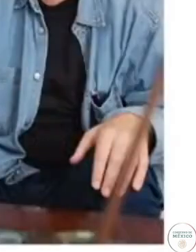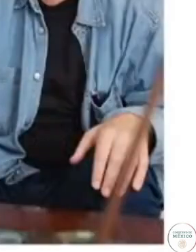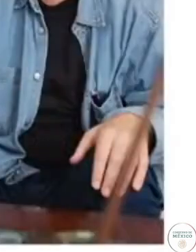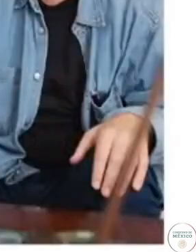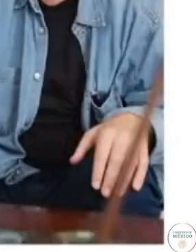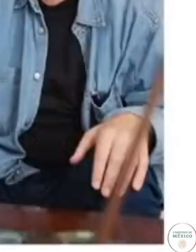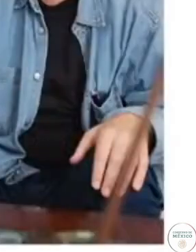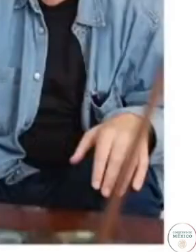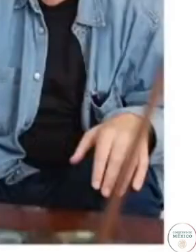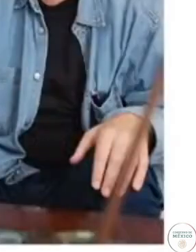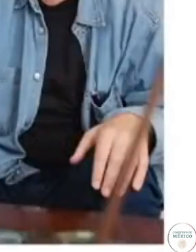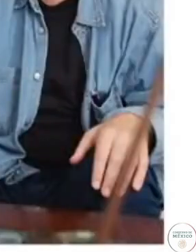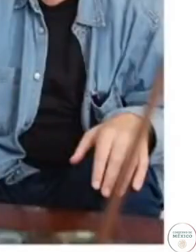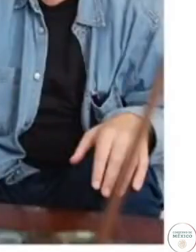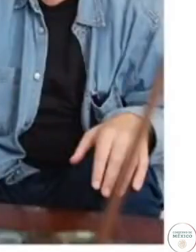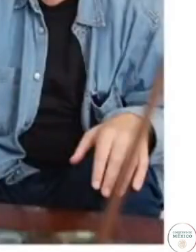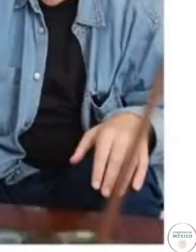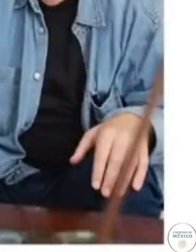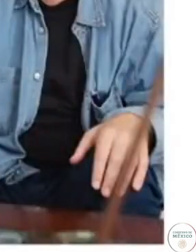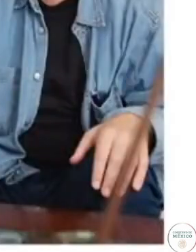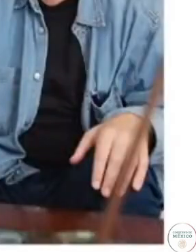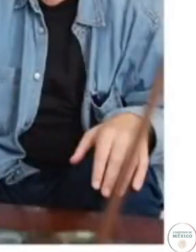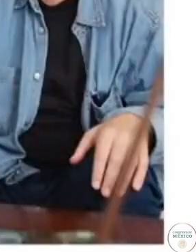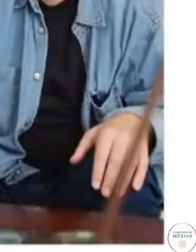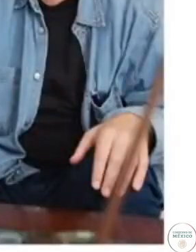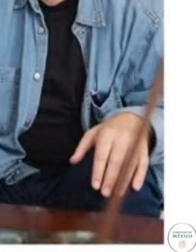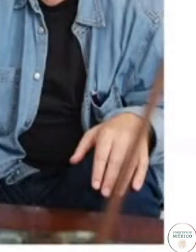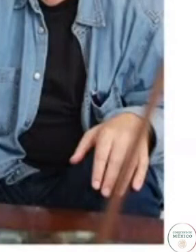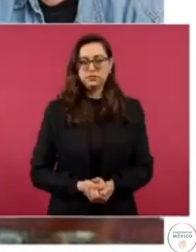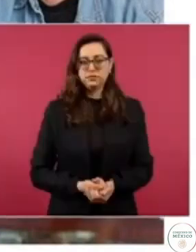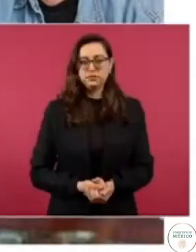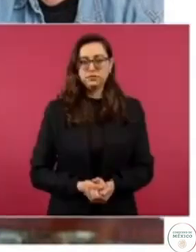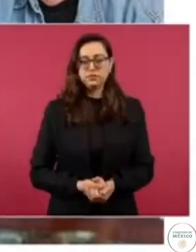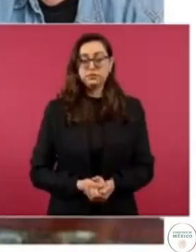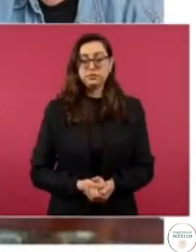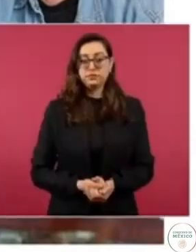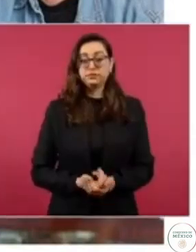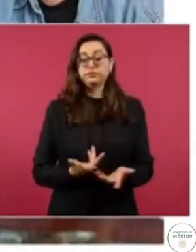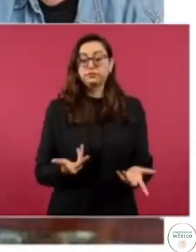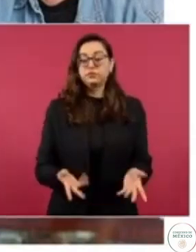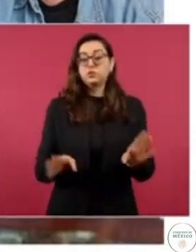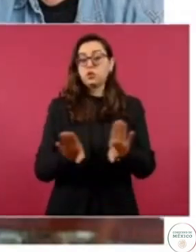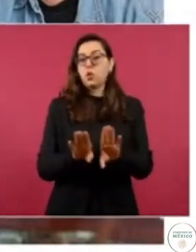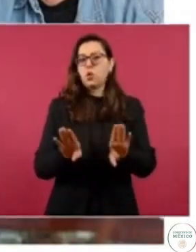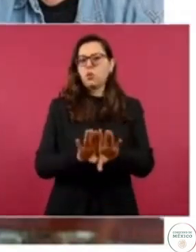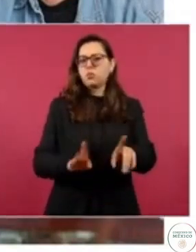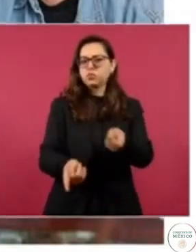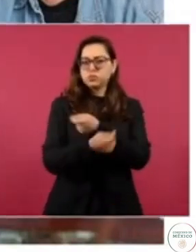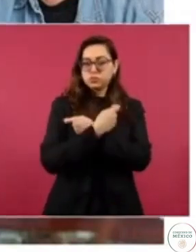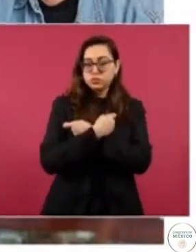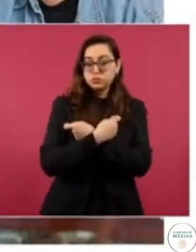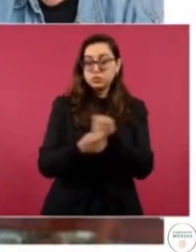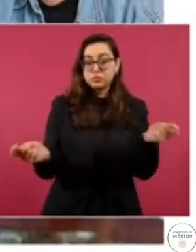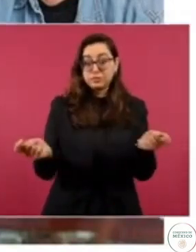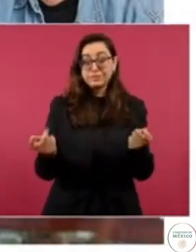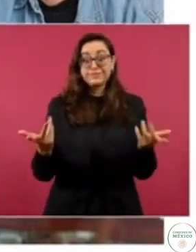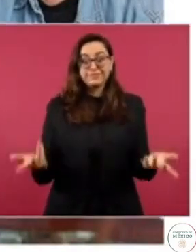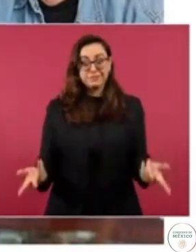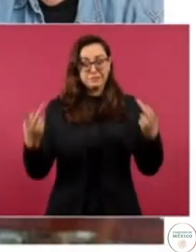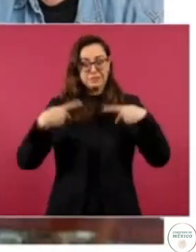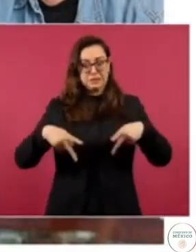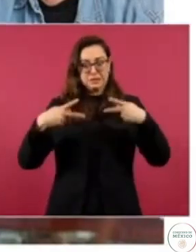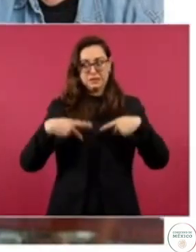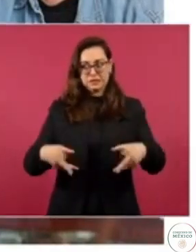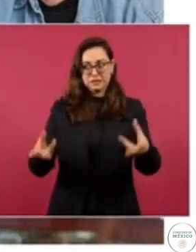que es cómo vamos a hacer la dispersión de los pagos. Como ya ha comentado el señor presidente, cada vez son más adultos